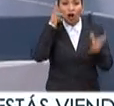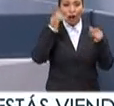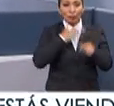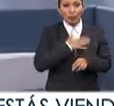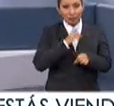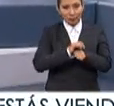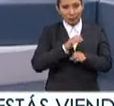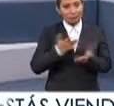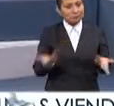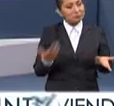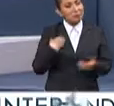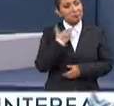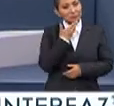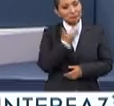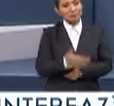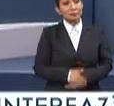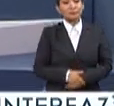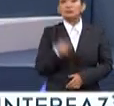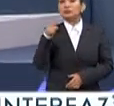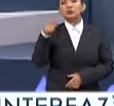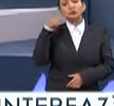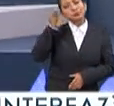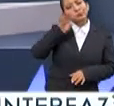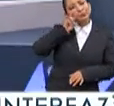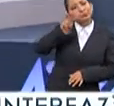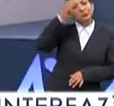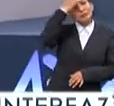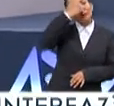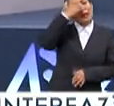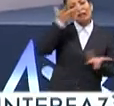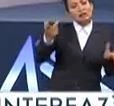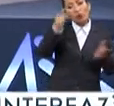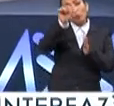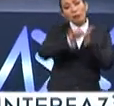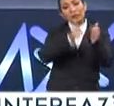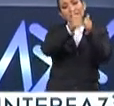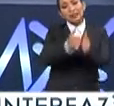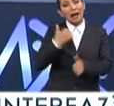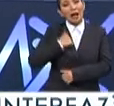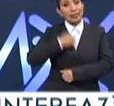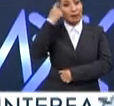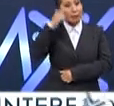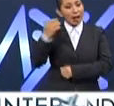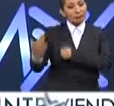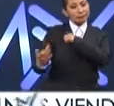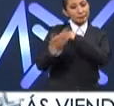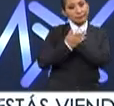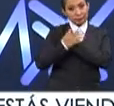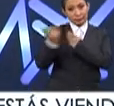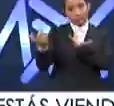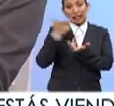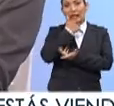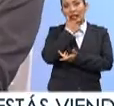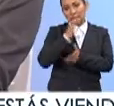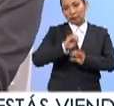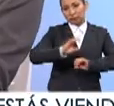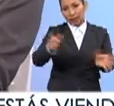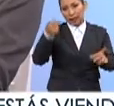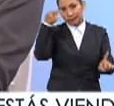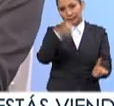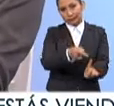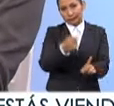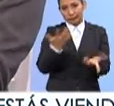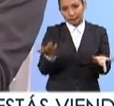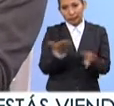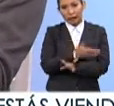buenos días tal me encuentro muy bien cómo calificas esta experiencia un mes en canadá precisamente para fortalecer de entrada el inglés no se aclara la